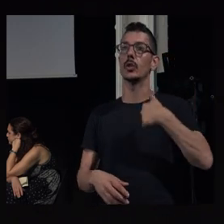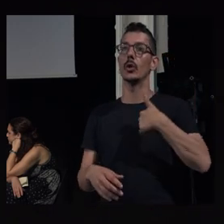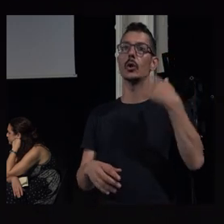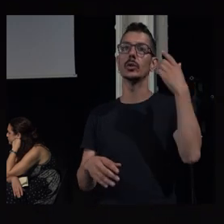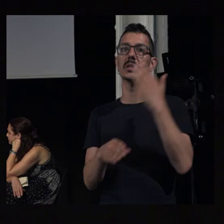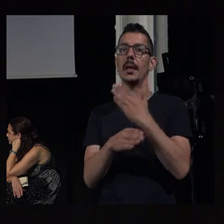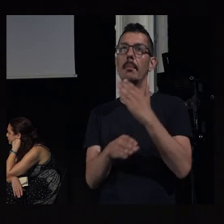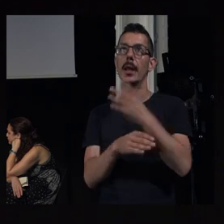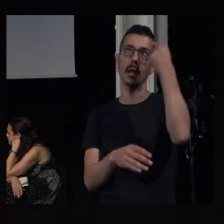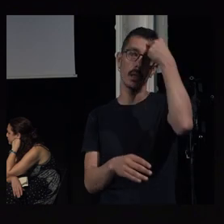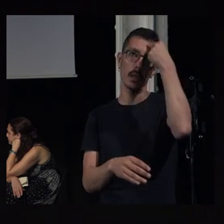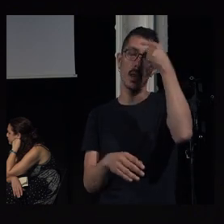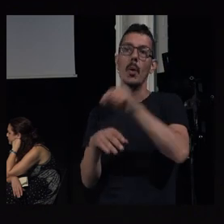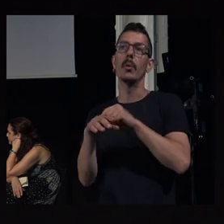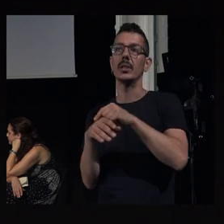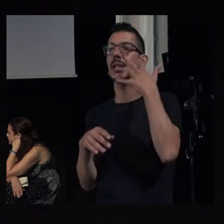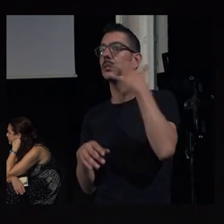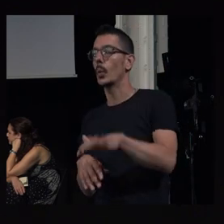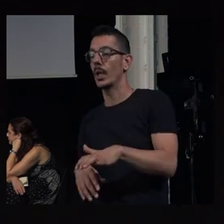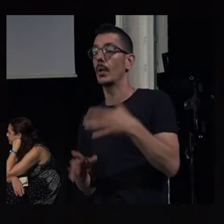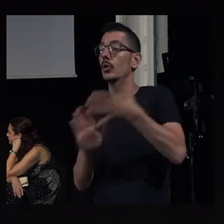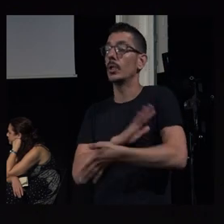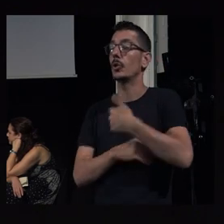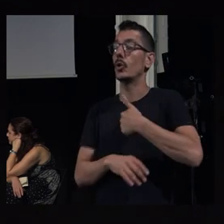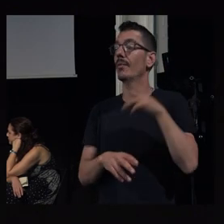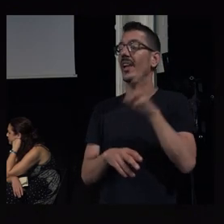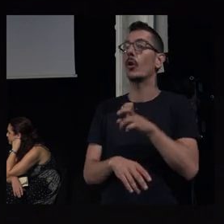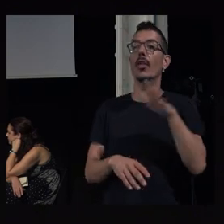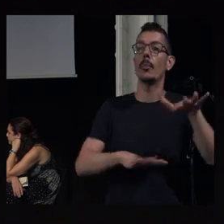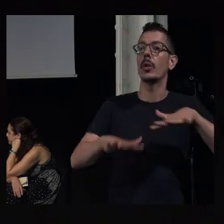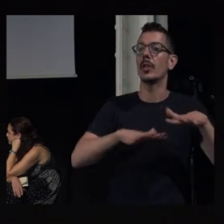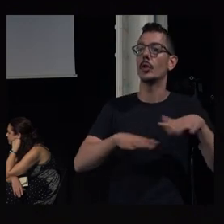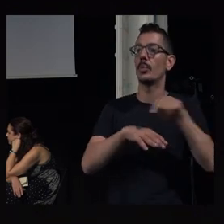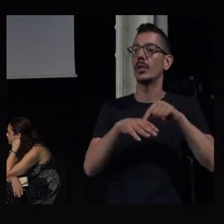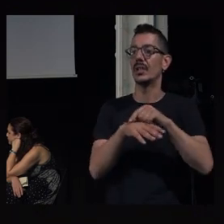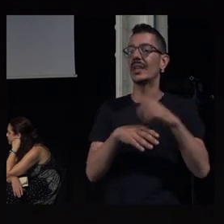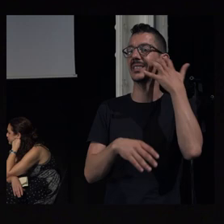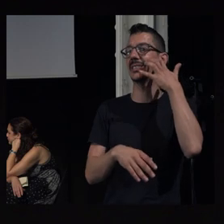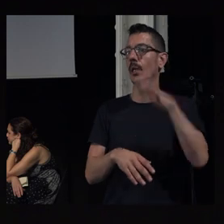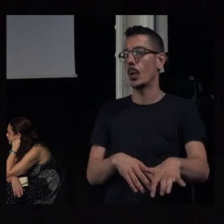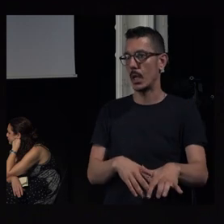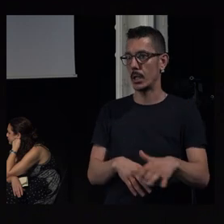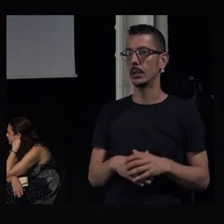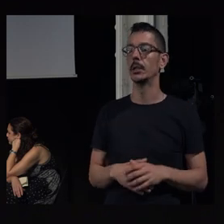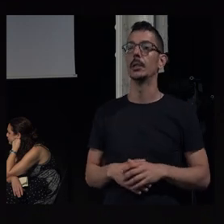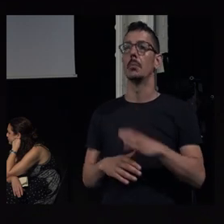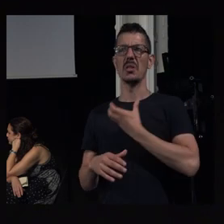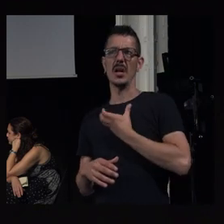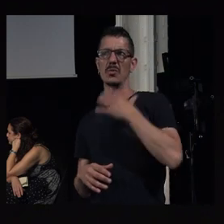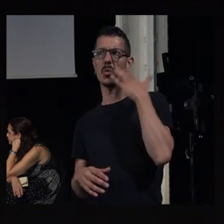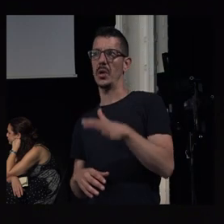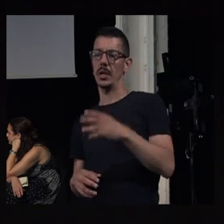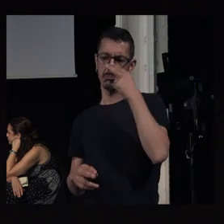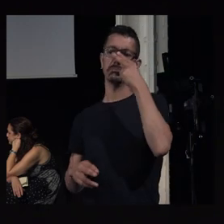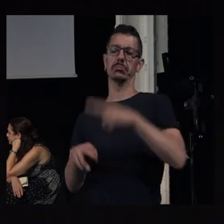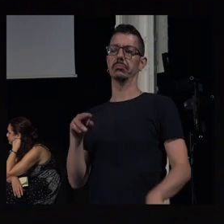políticas queer, porque claro, yo vengo de políticas de igualdad, ¿no? Entonces, políticas queer. Entonces, dentro de las políticas queer, que alguna